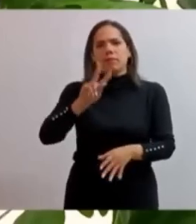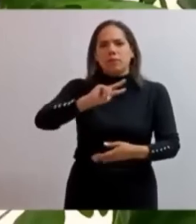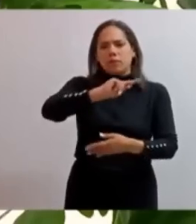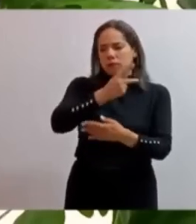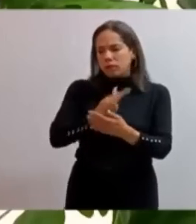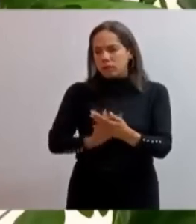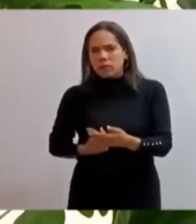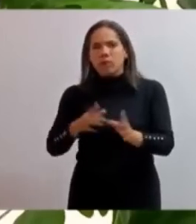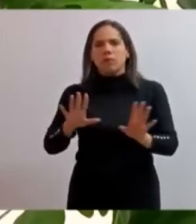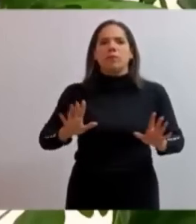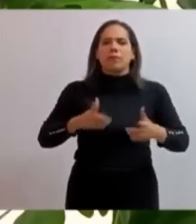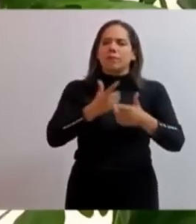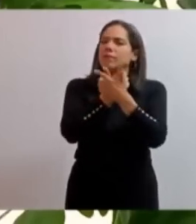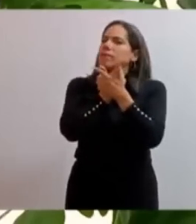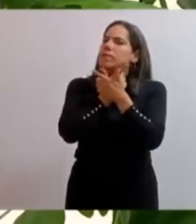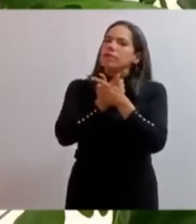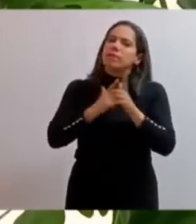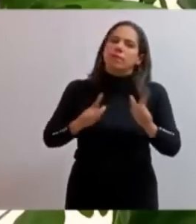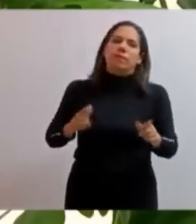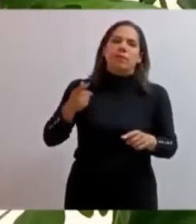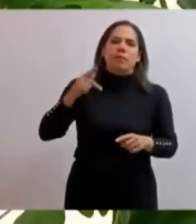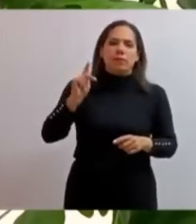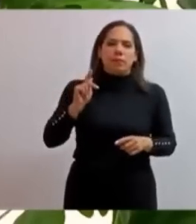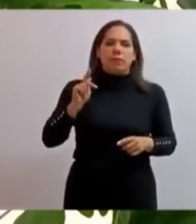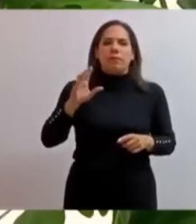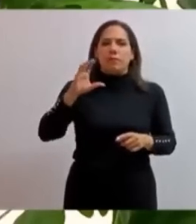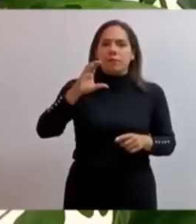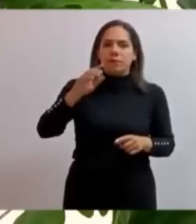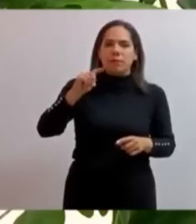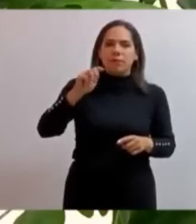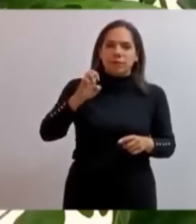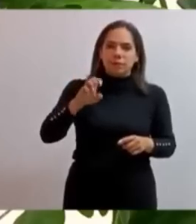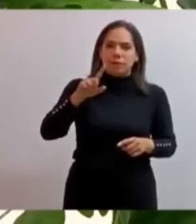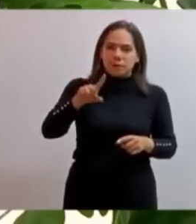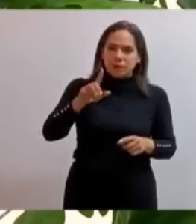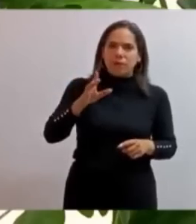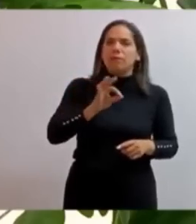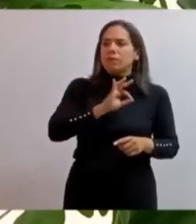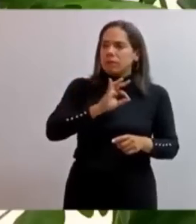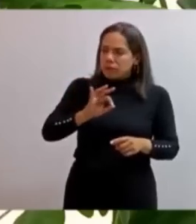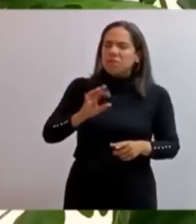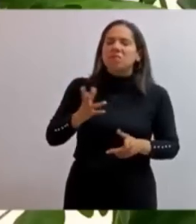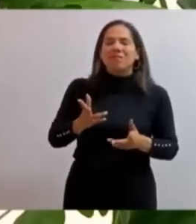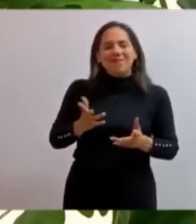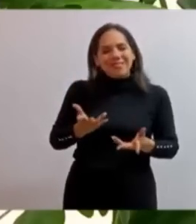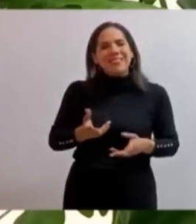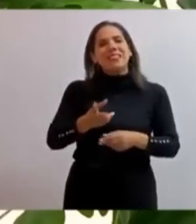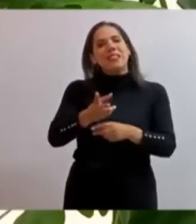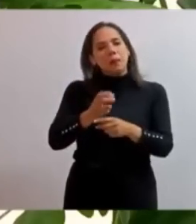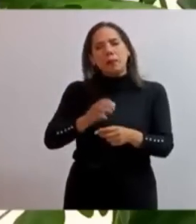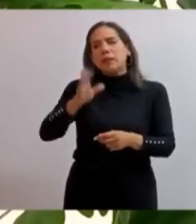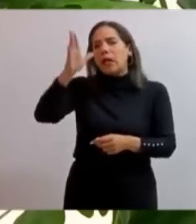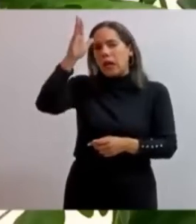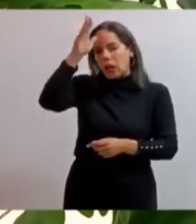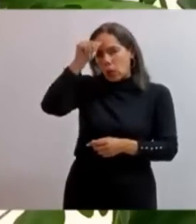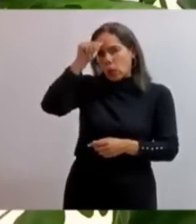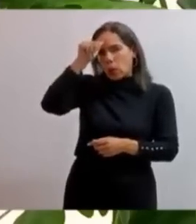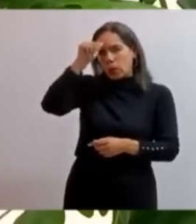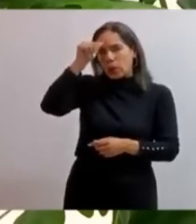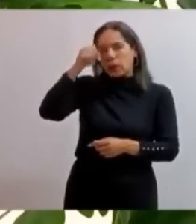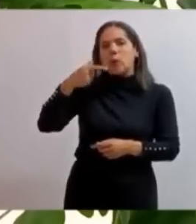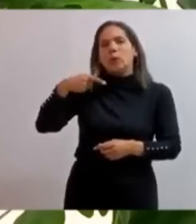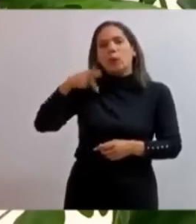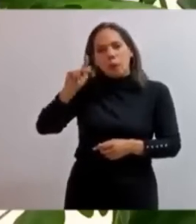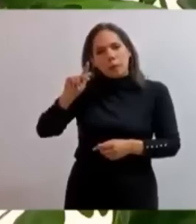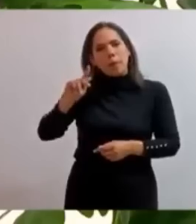dice, o sea, el plan de estudio lo dice, es el Consejo Técnico el que toma de alguna manera el acuerdo sobre cómo